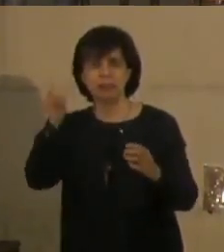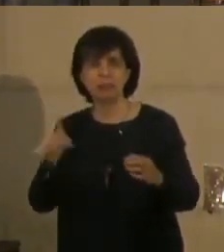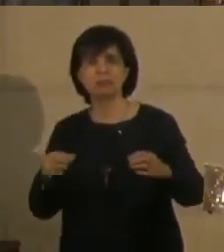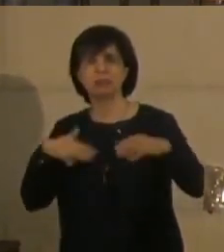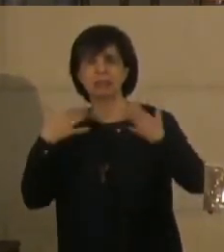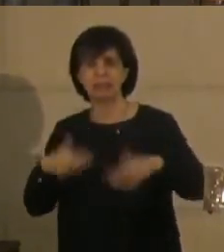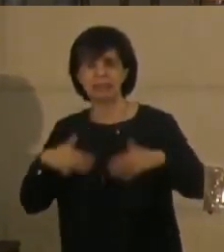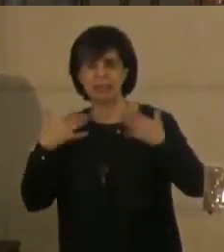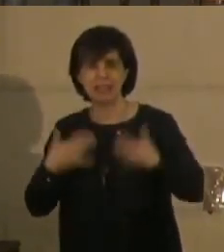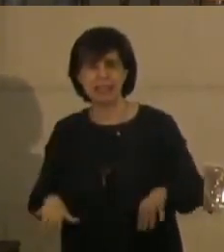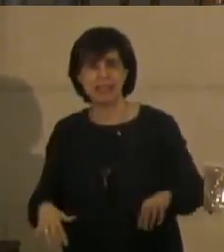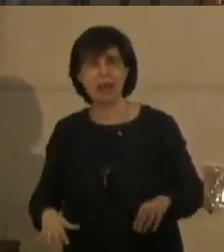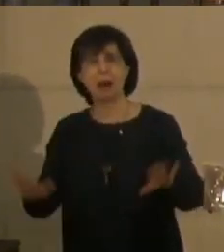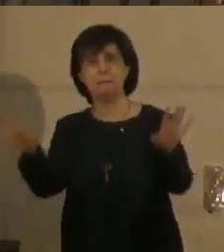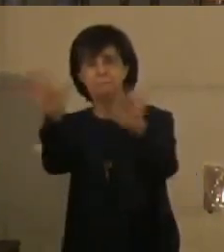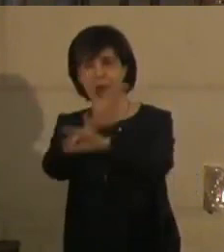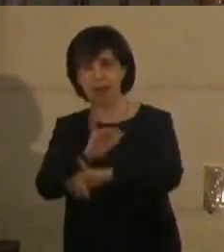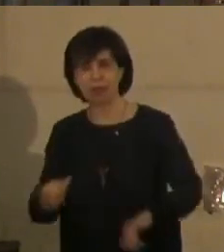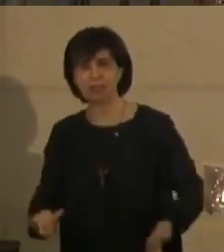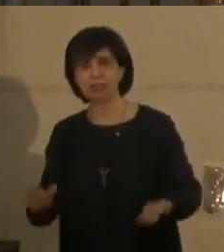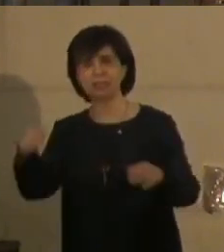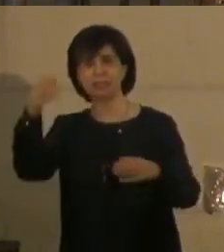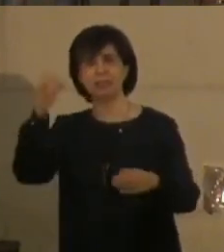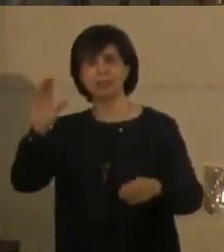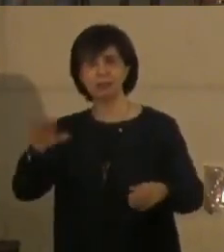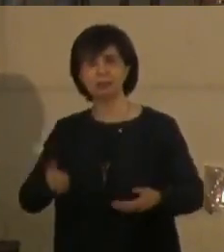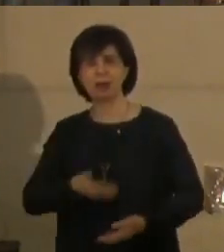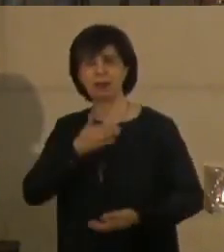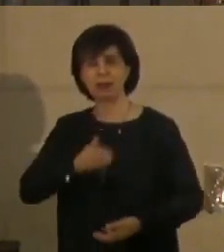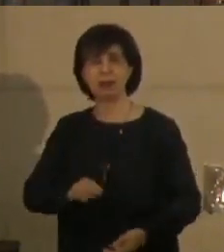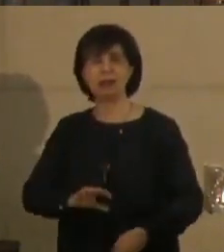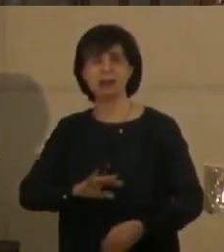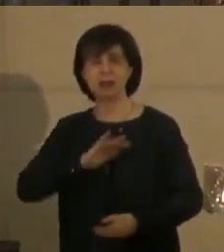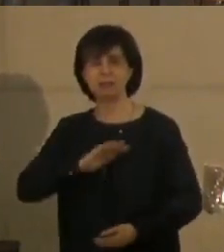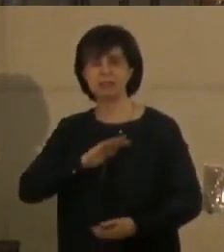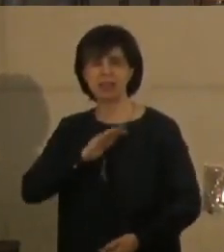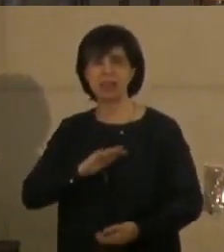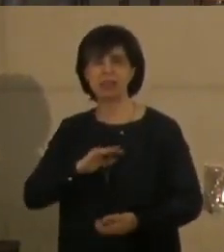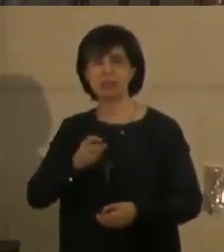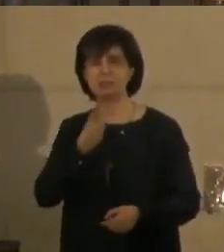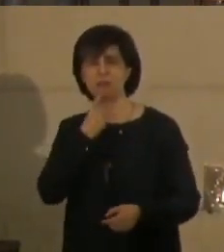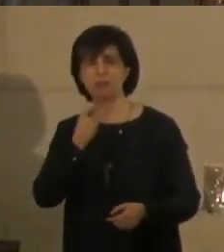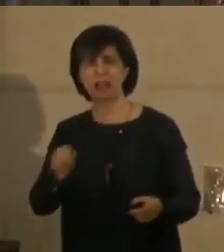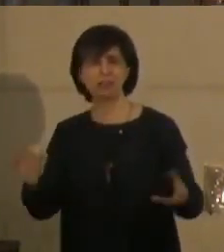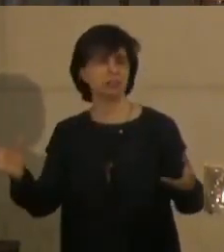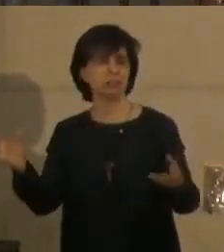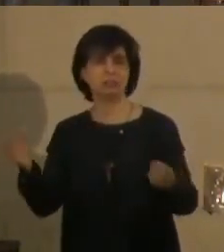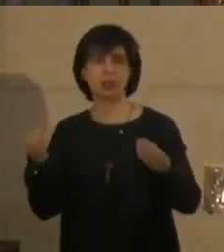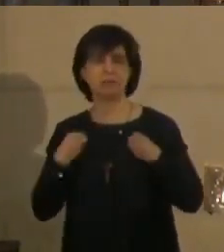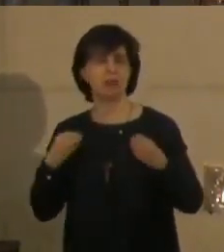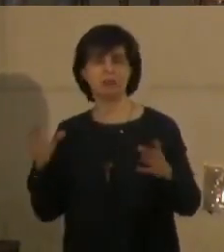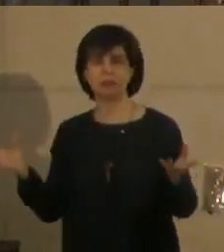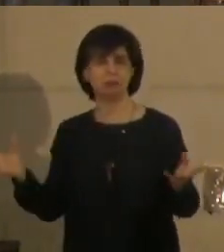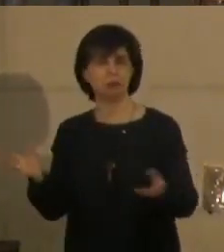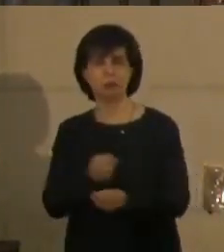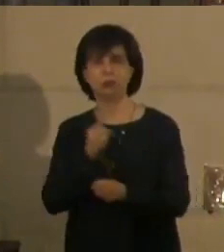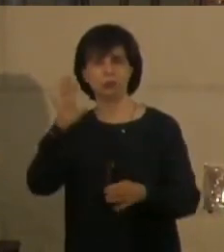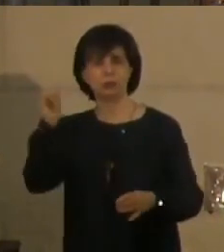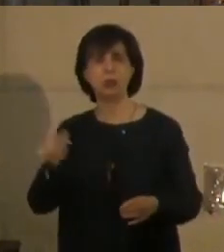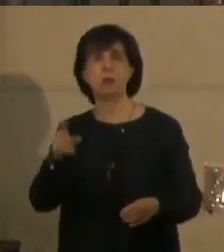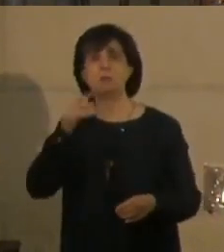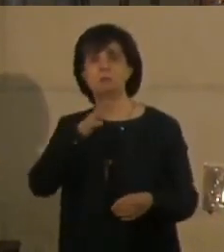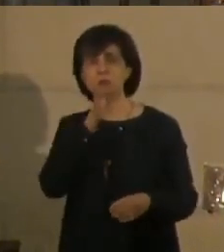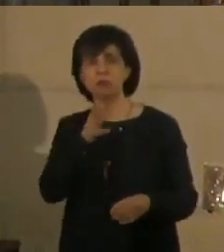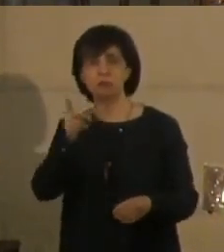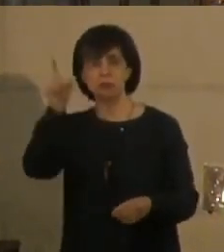alegría, tendremos paz, tendremos capacidad para aguantar todo lo que venga a nuestra vida. Sí, porque el Señor nos da